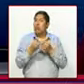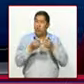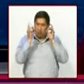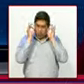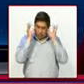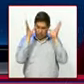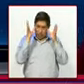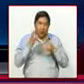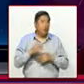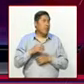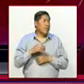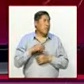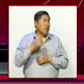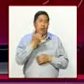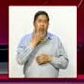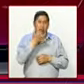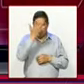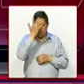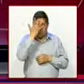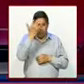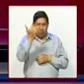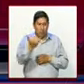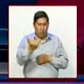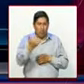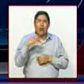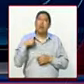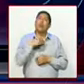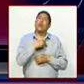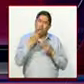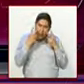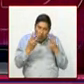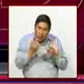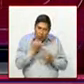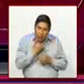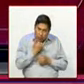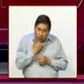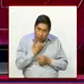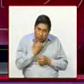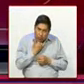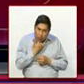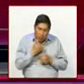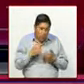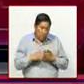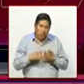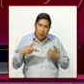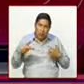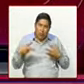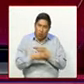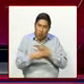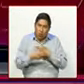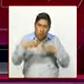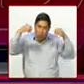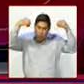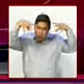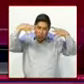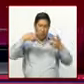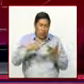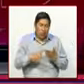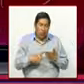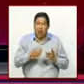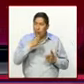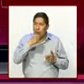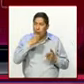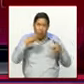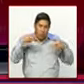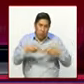insólitas, Miriam y Paola, porque estamos viendo lo que ocurrió. Cortes de energía eléctrica, sí. Cortes del servicio de micrófono, cortes